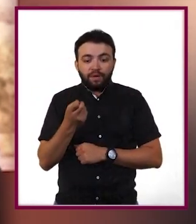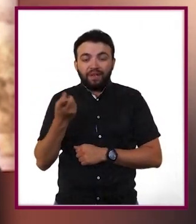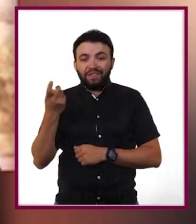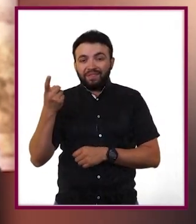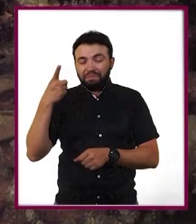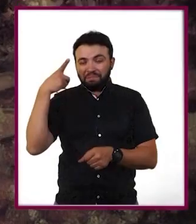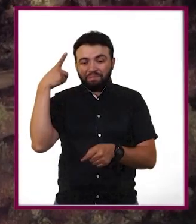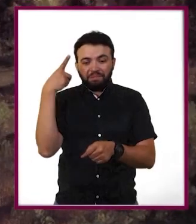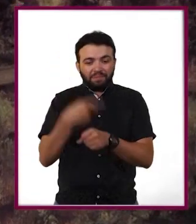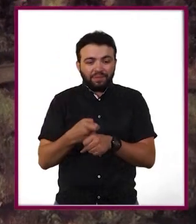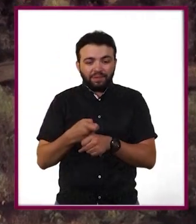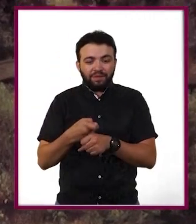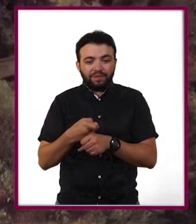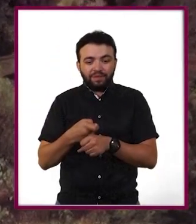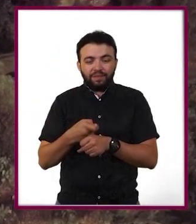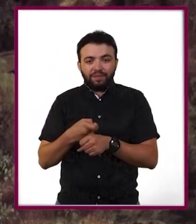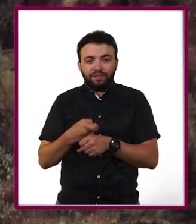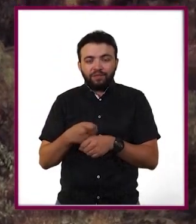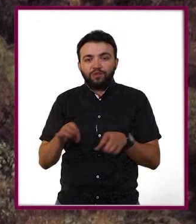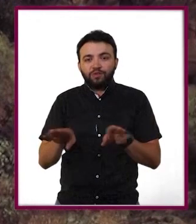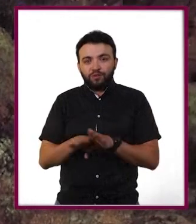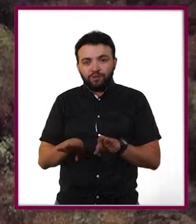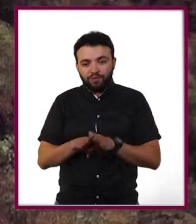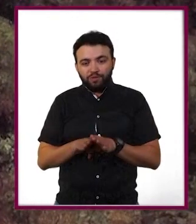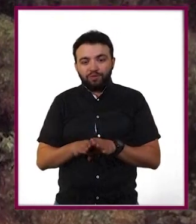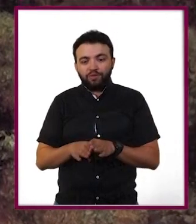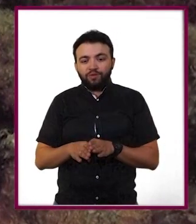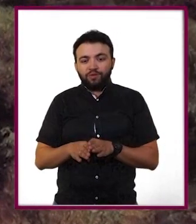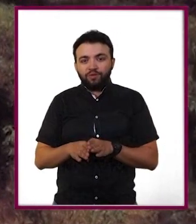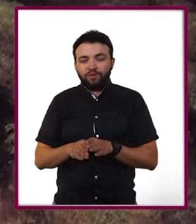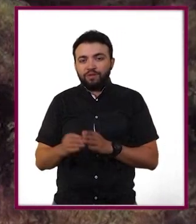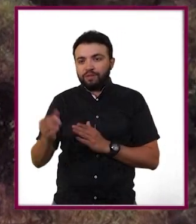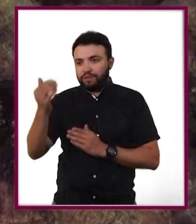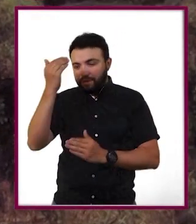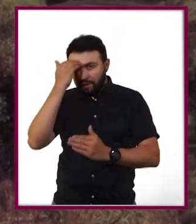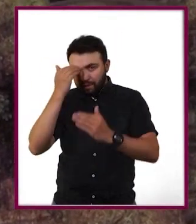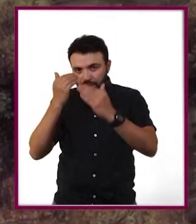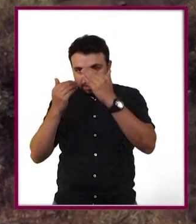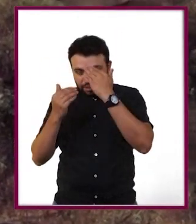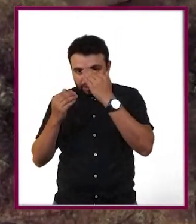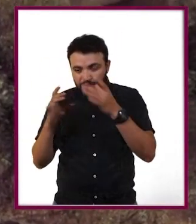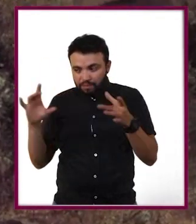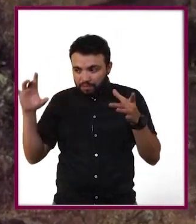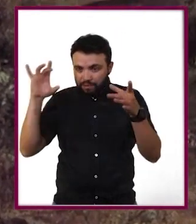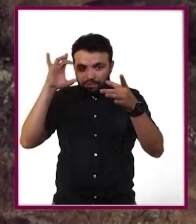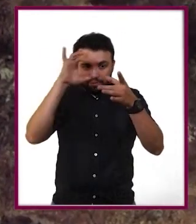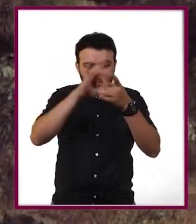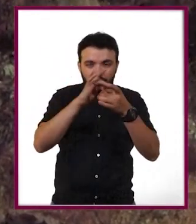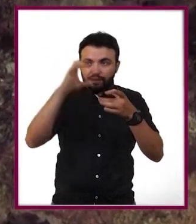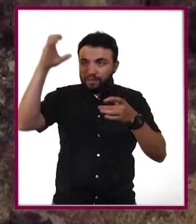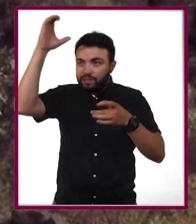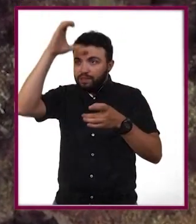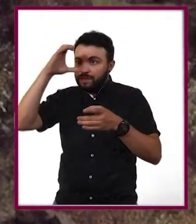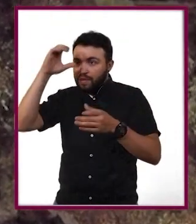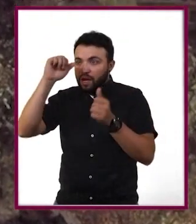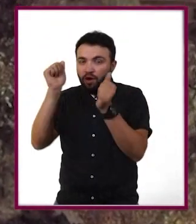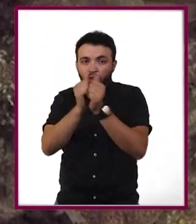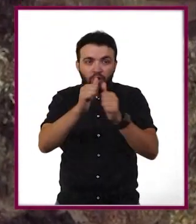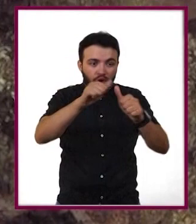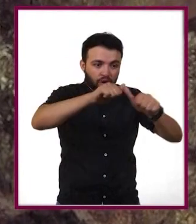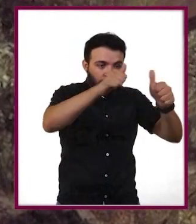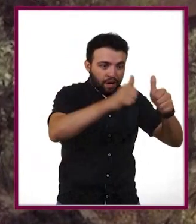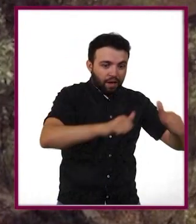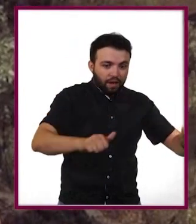ese paisaje. Ahí es donde se ve que Velasco es el primero que incluye y que